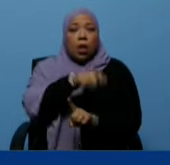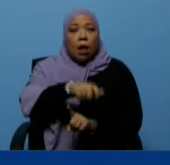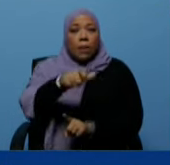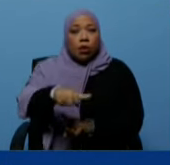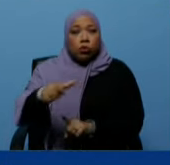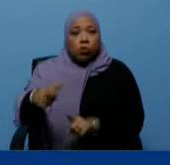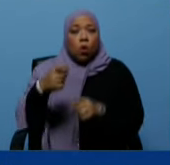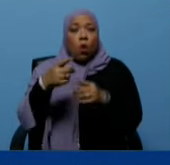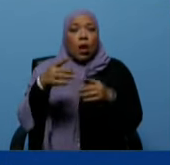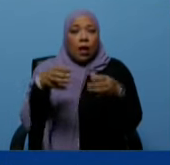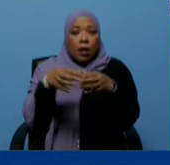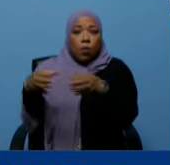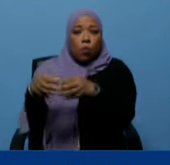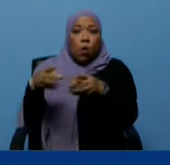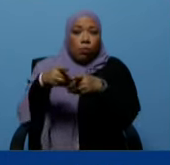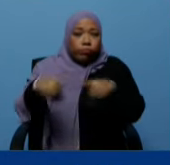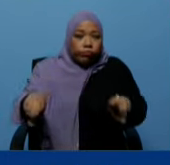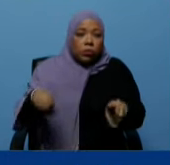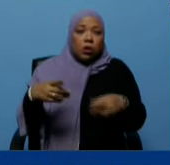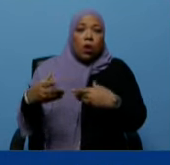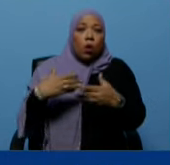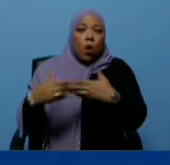la división.